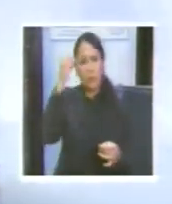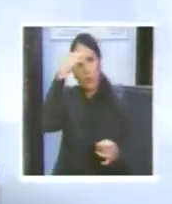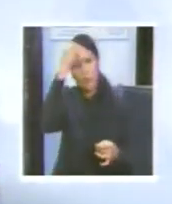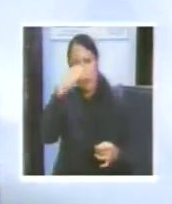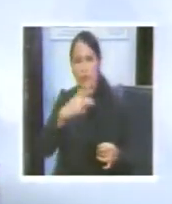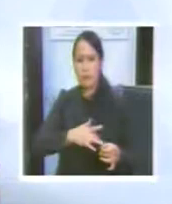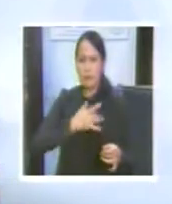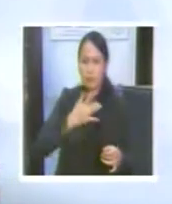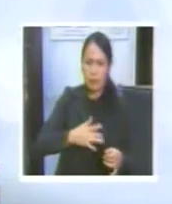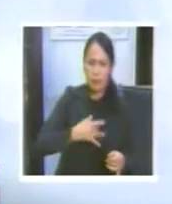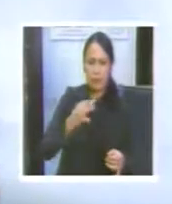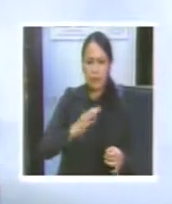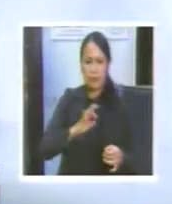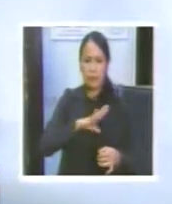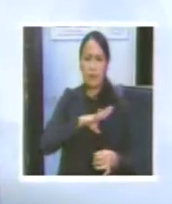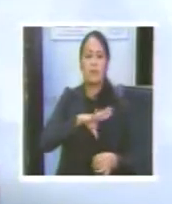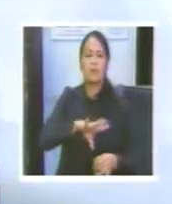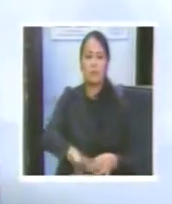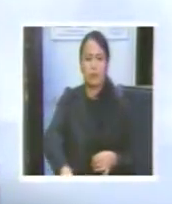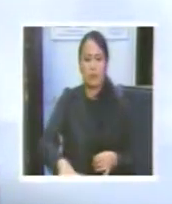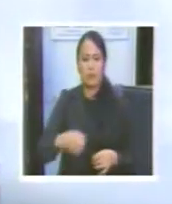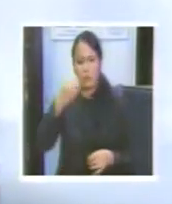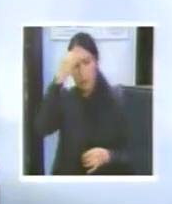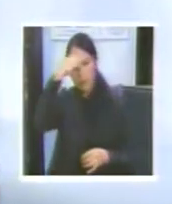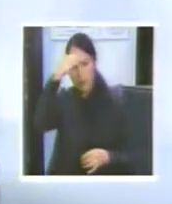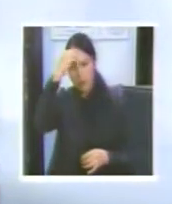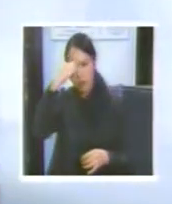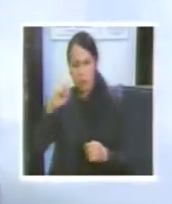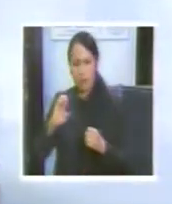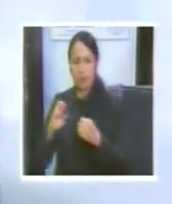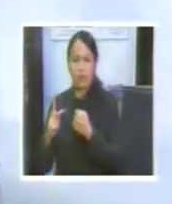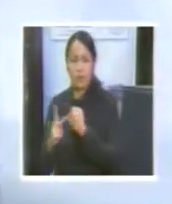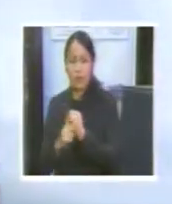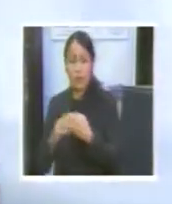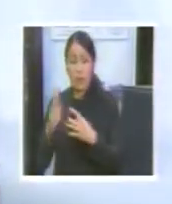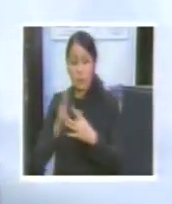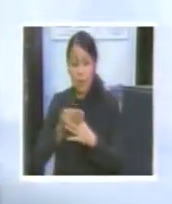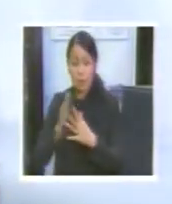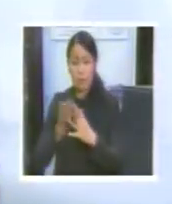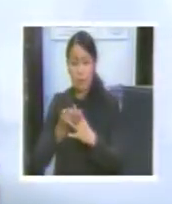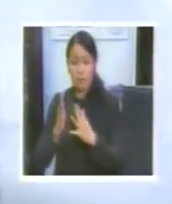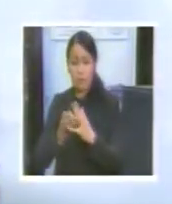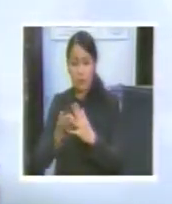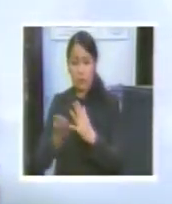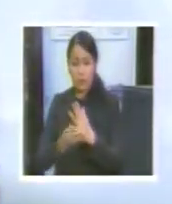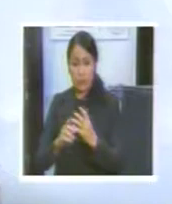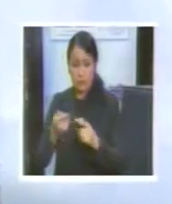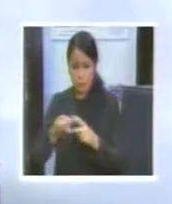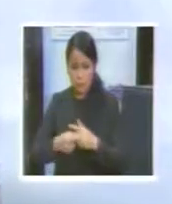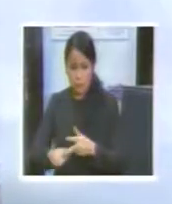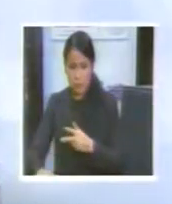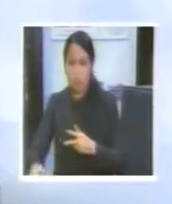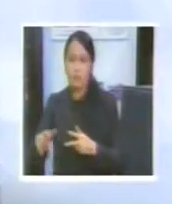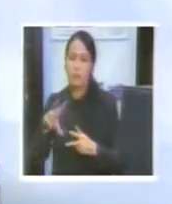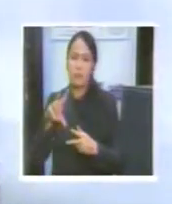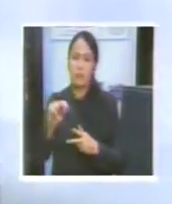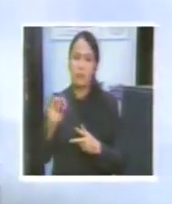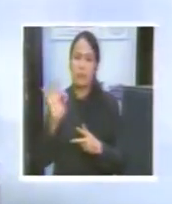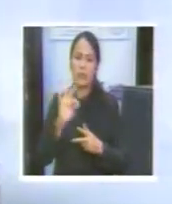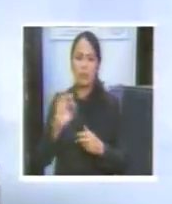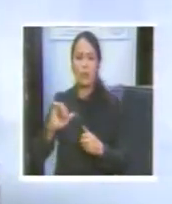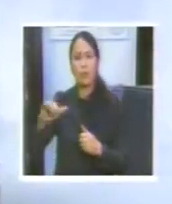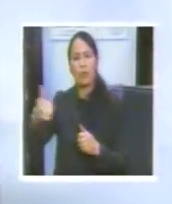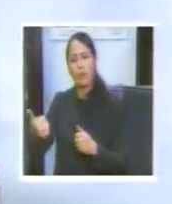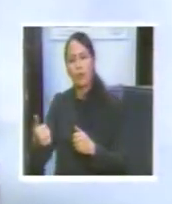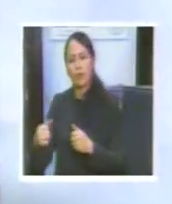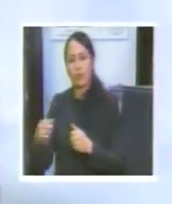al rechazar la propuesta de la Unión Europea de negociar por fases el acuerdo tal y como habían logrado imponérselo al